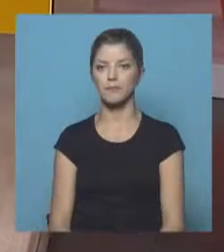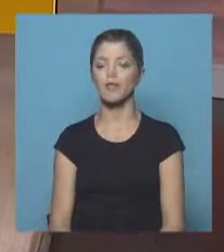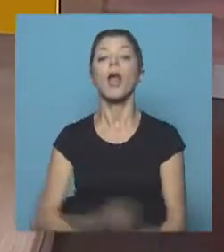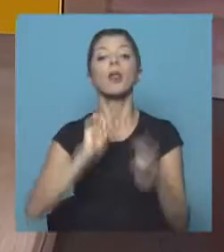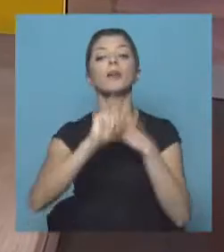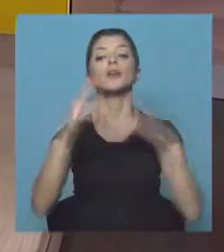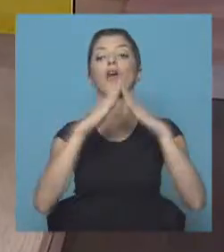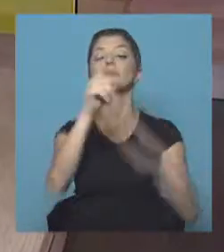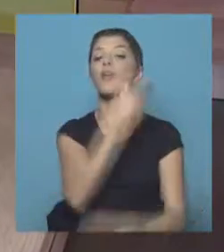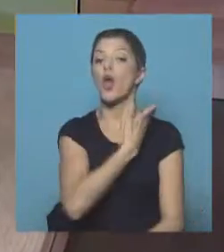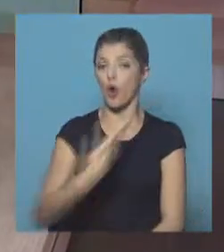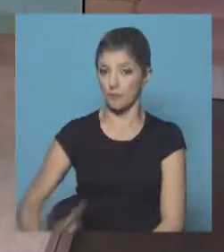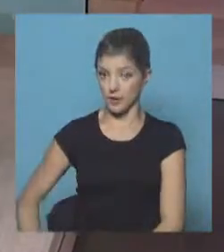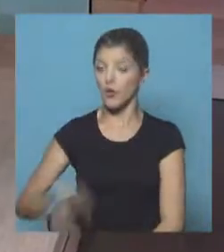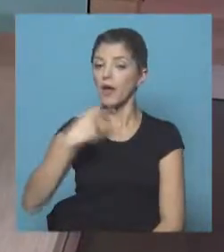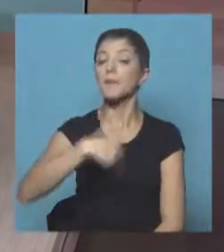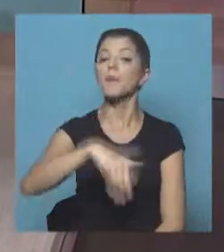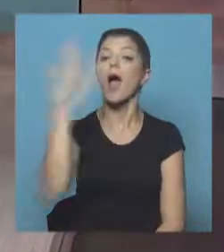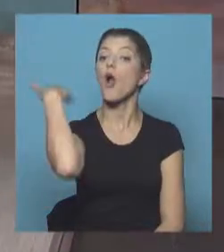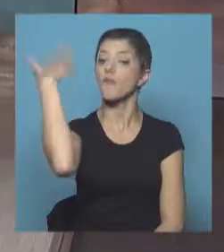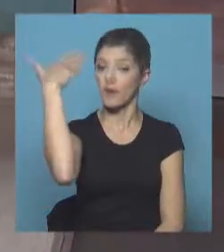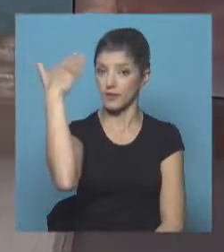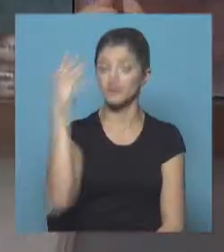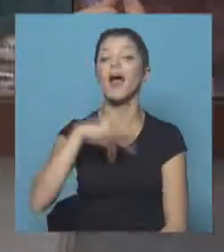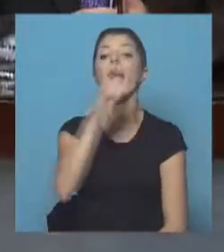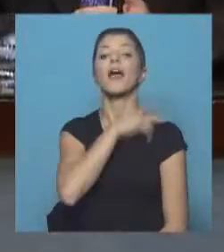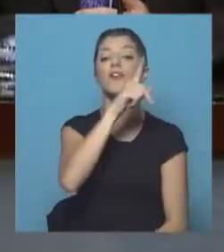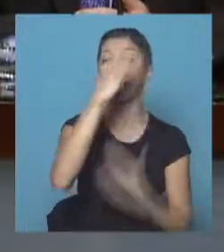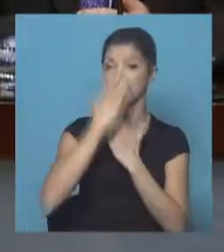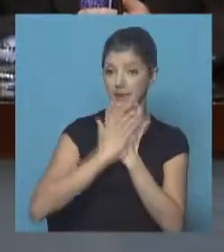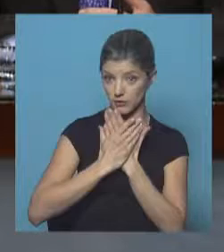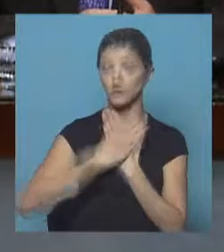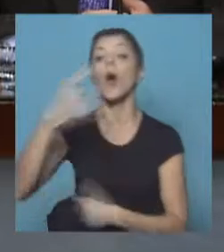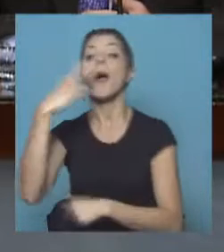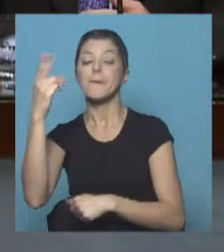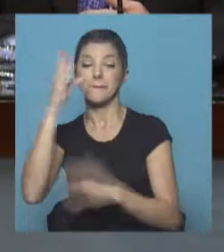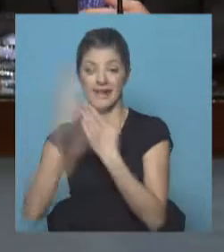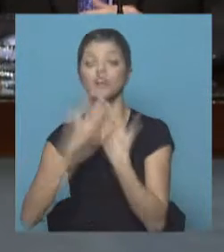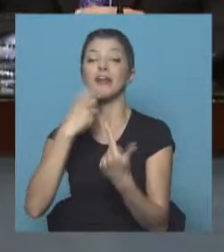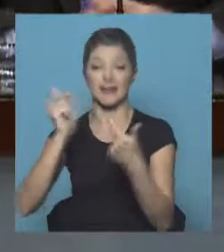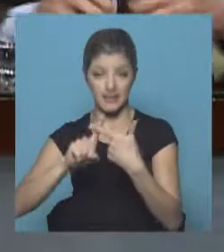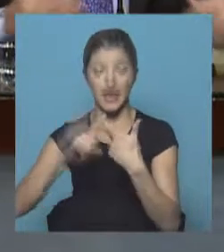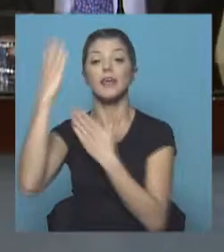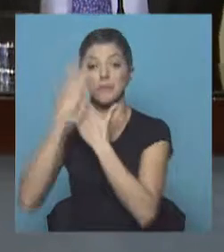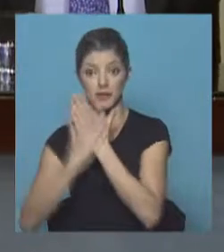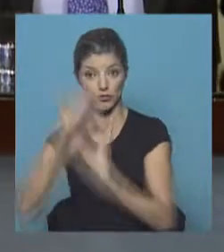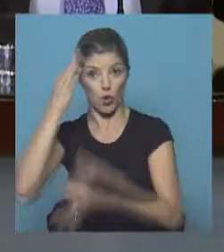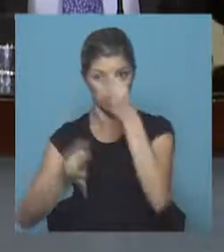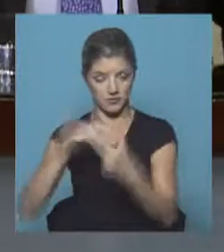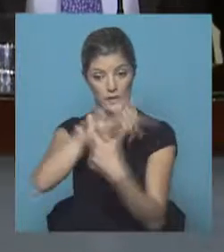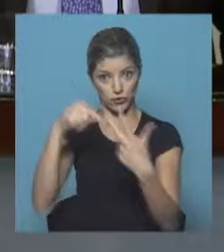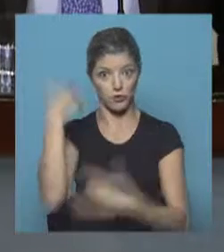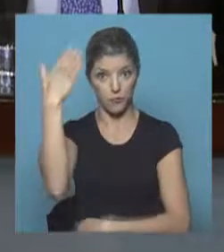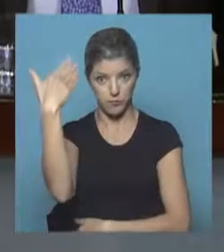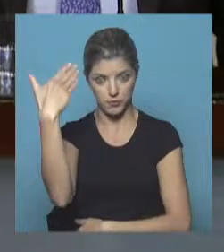directo a Casa de Gobierno, donde van a dar una conferencia de prensa el jefe de gabinete Marcos Peña, el ministro de Energía Aranguren y el ministro de Justicia Garabano. Merecen los argentinos que